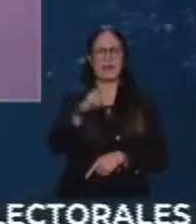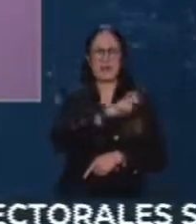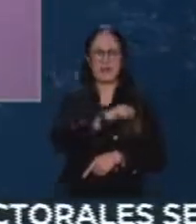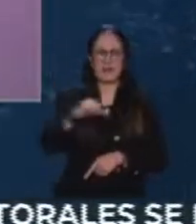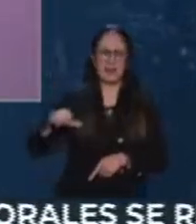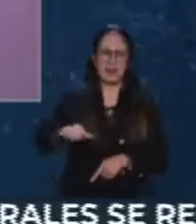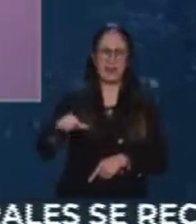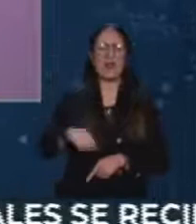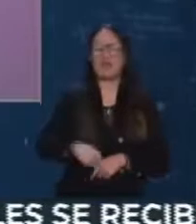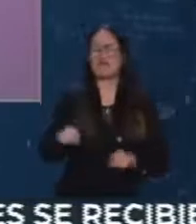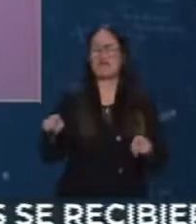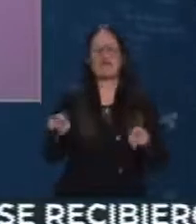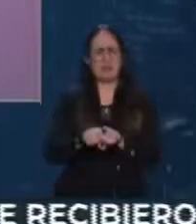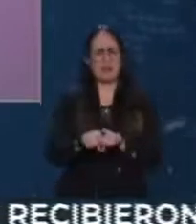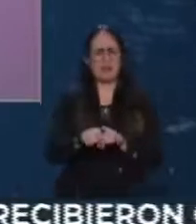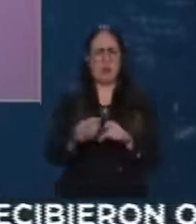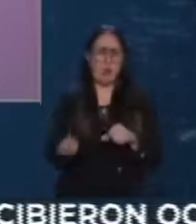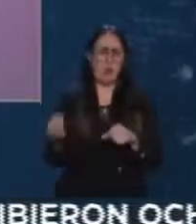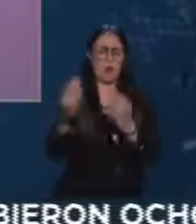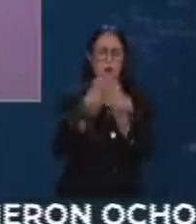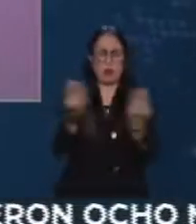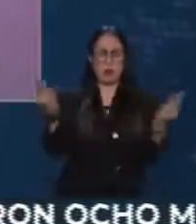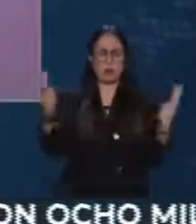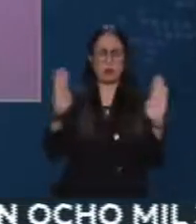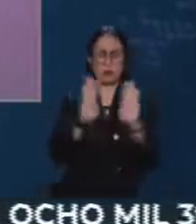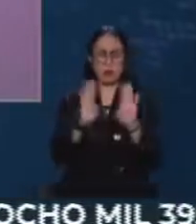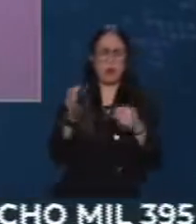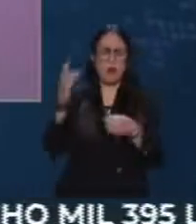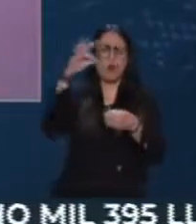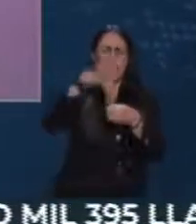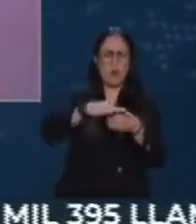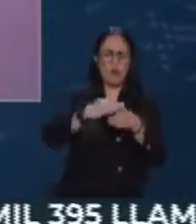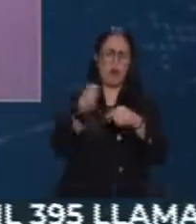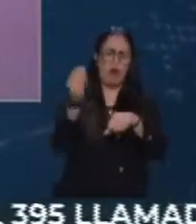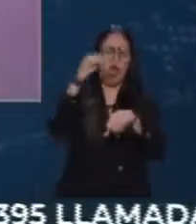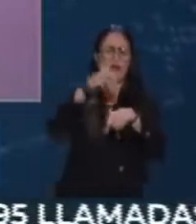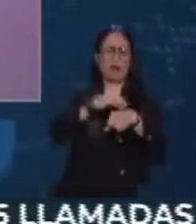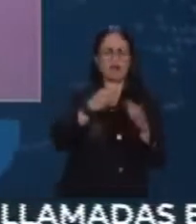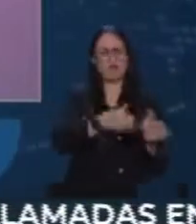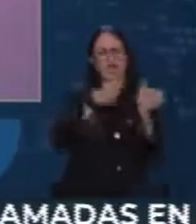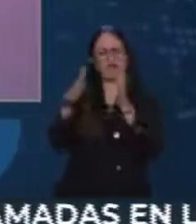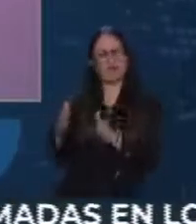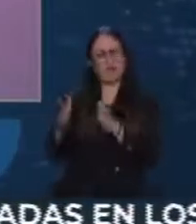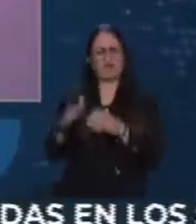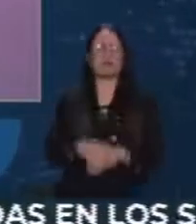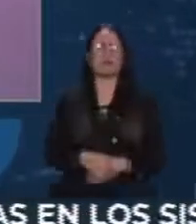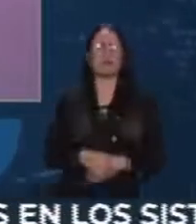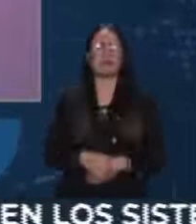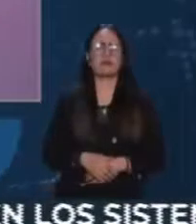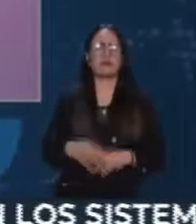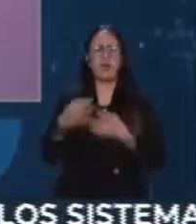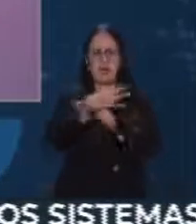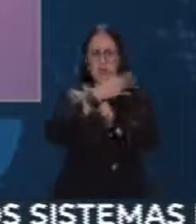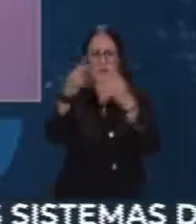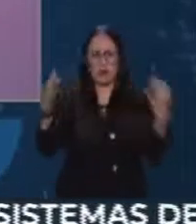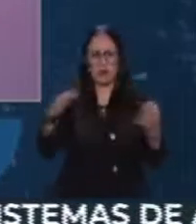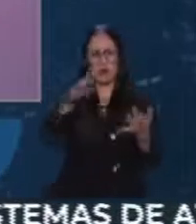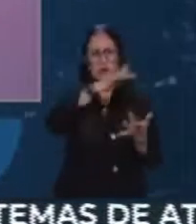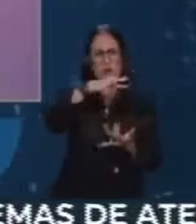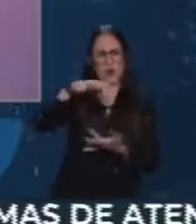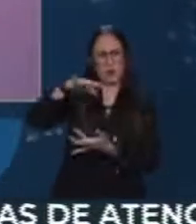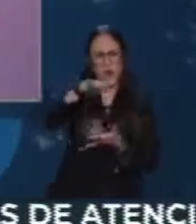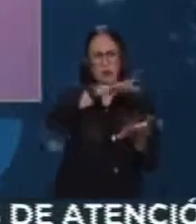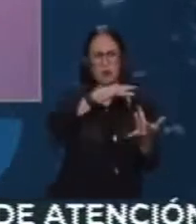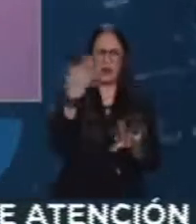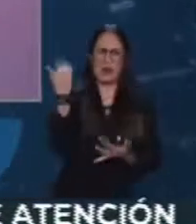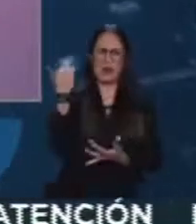hubo retraso en la instalación de casillas, y durante el día comentarles que se dio a conocer por medio de redes sociales, como